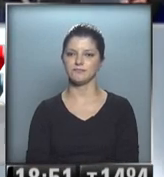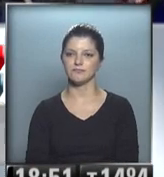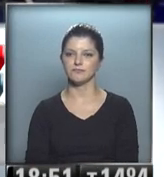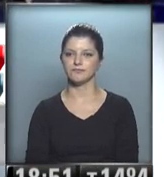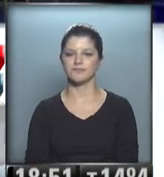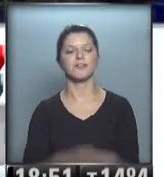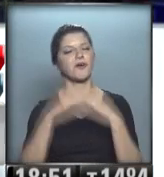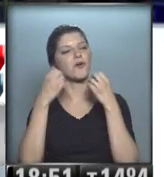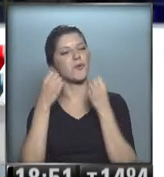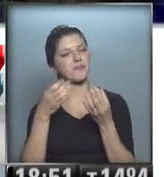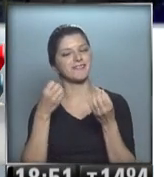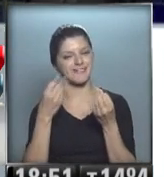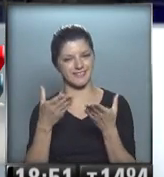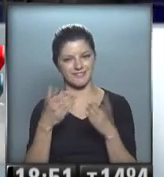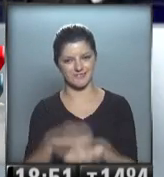¿Cómo le va, Presidenta?